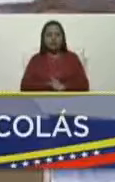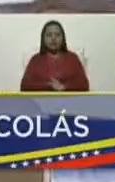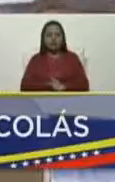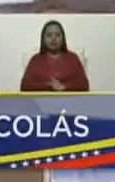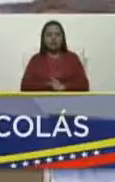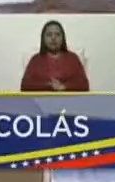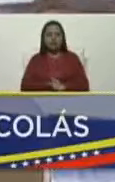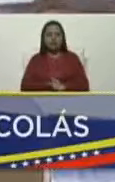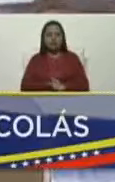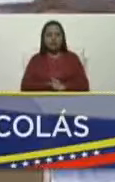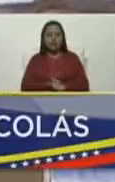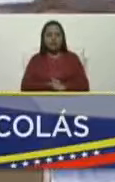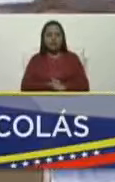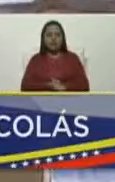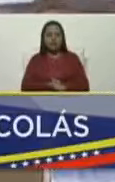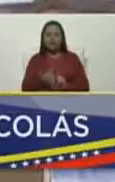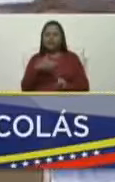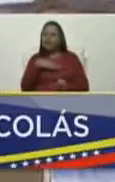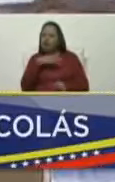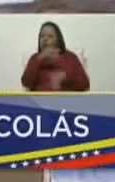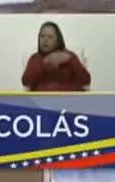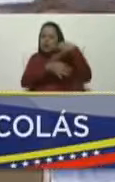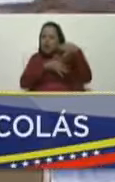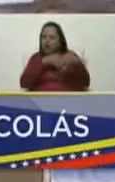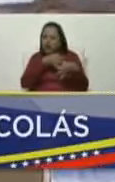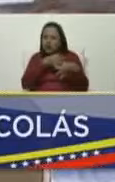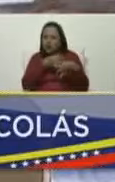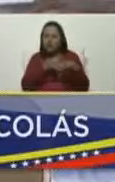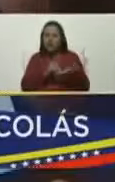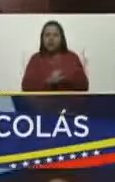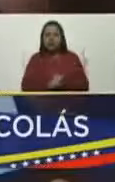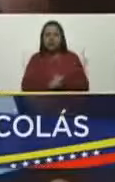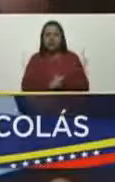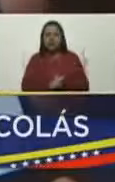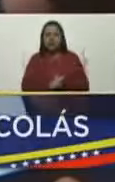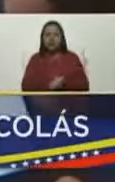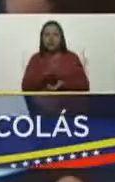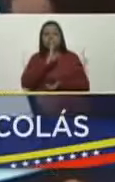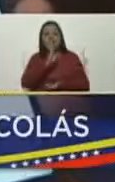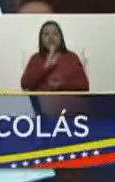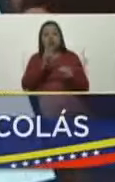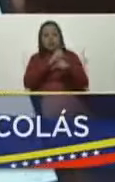Y estoy hablando de la banca